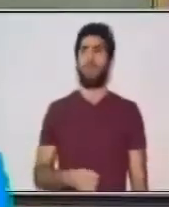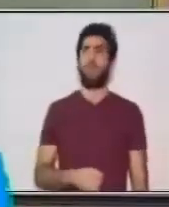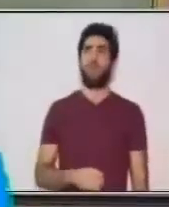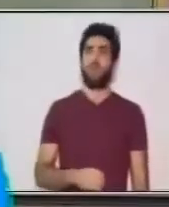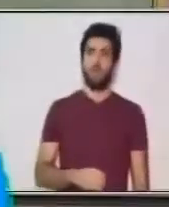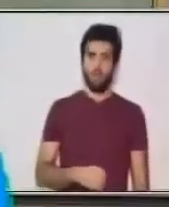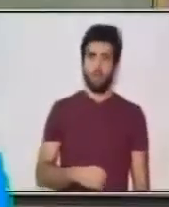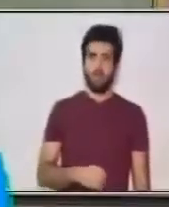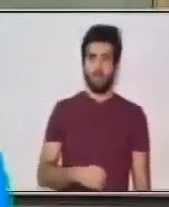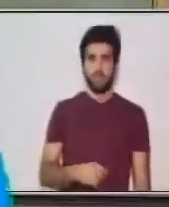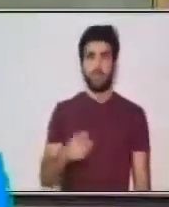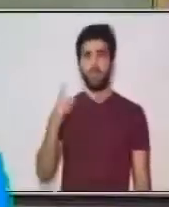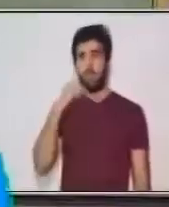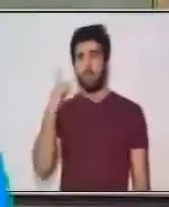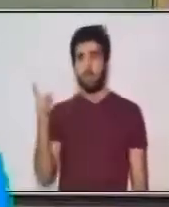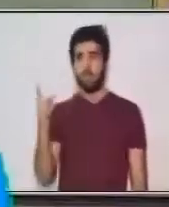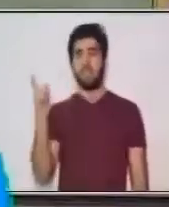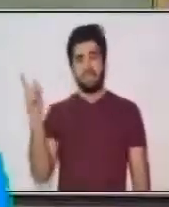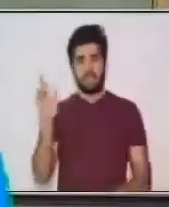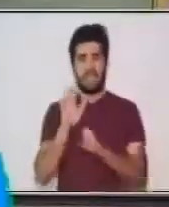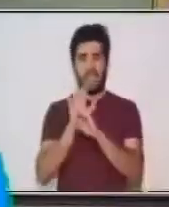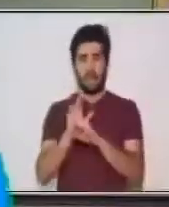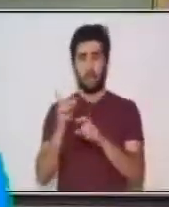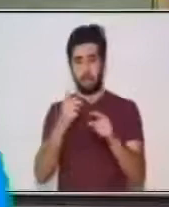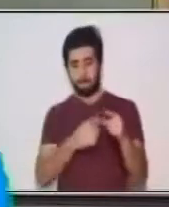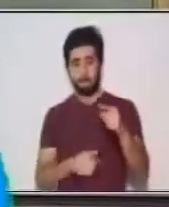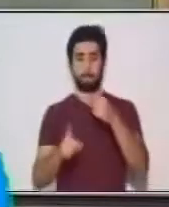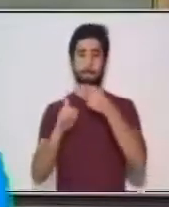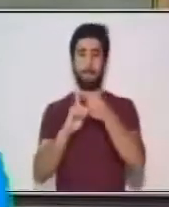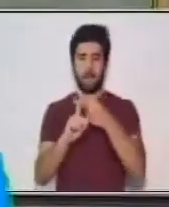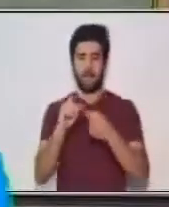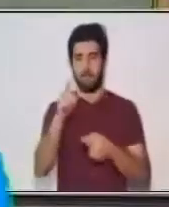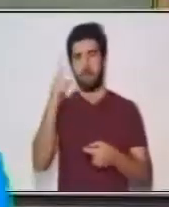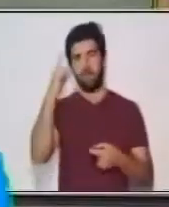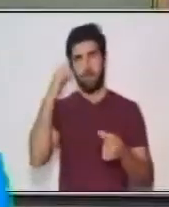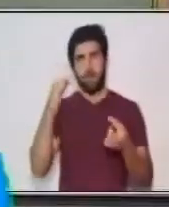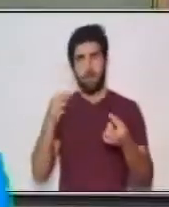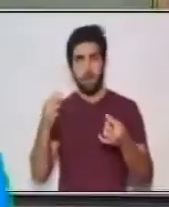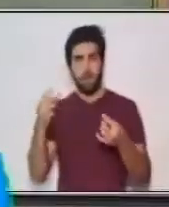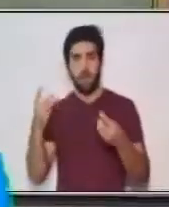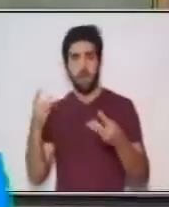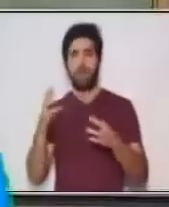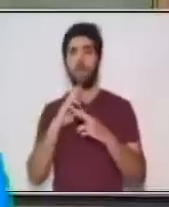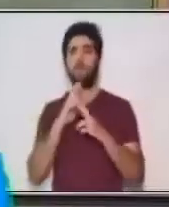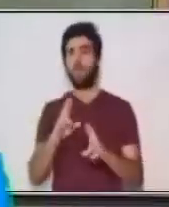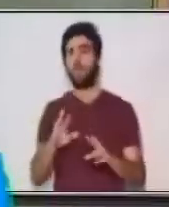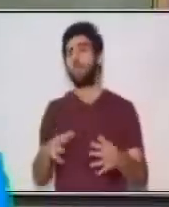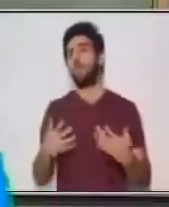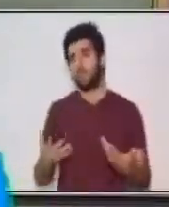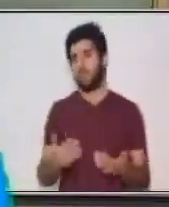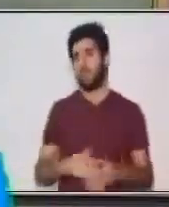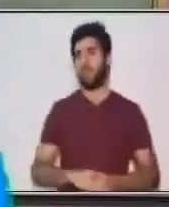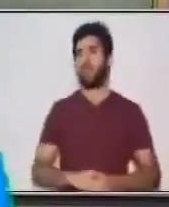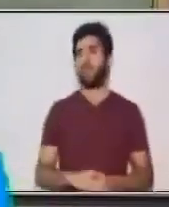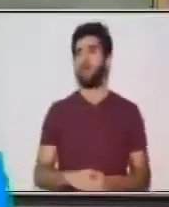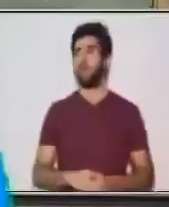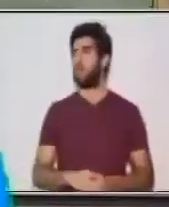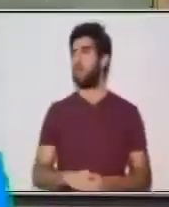disminuía. En este ejemplo aumenta. Hagámoslo mentalmente, ¿qué resultado nos da?